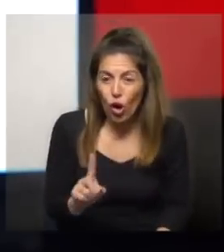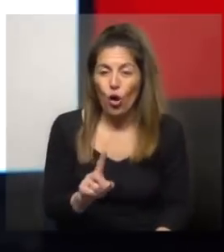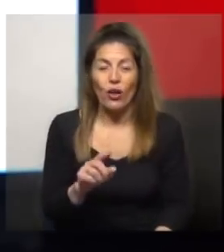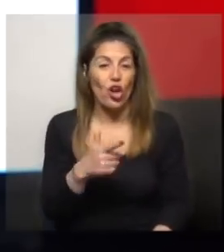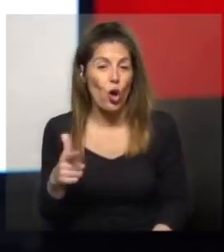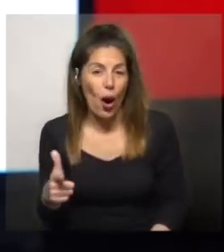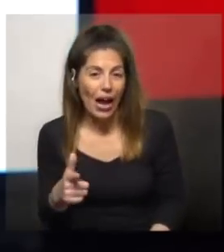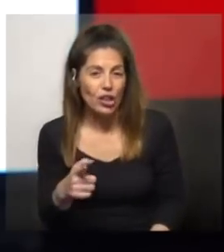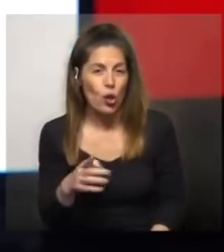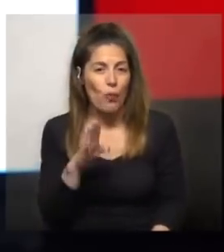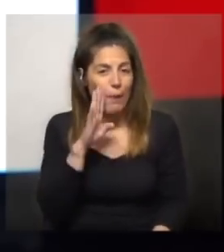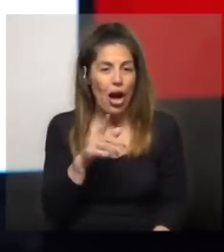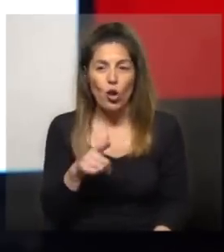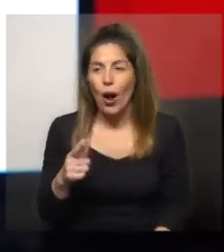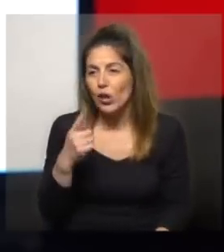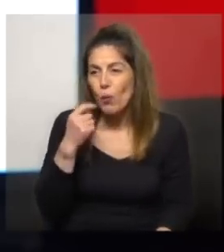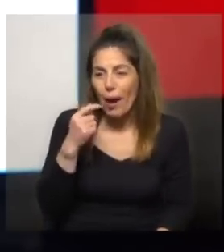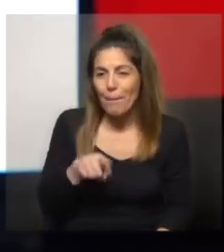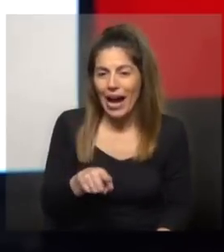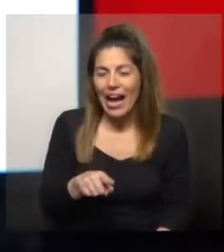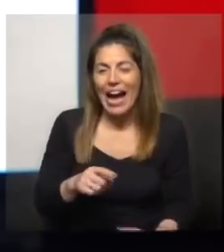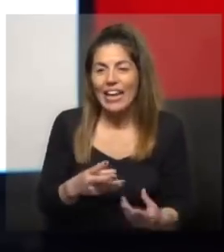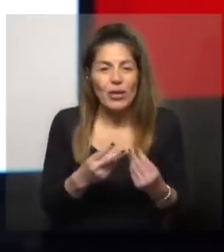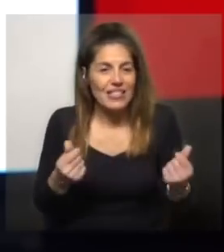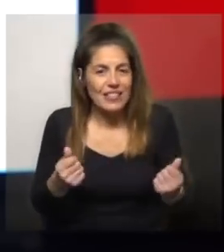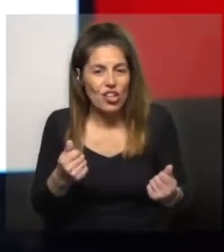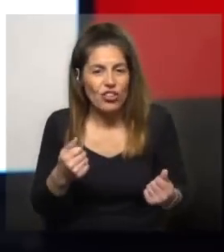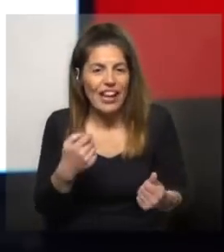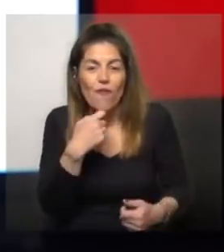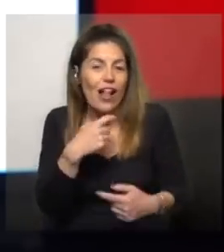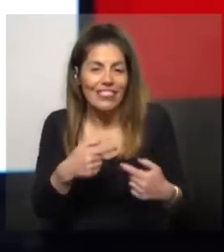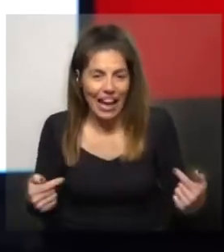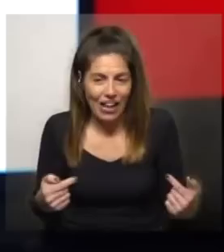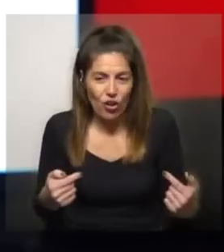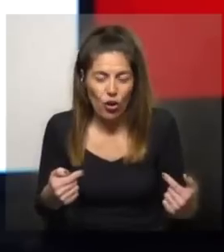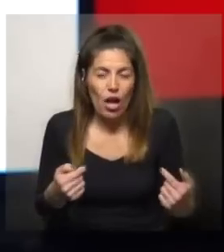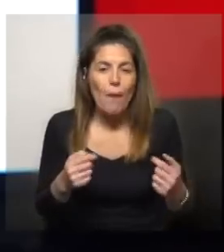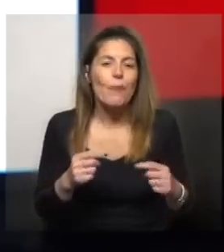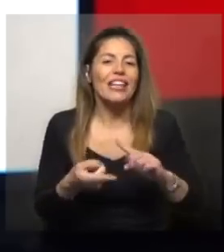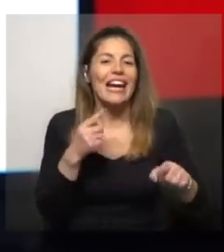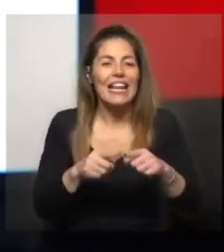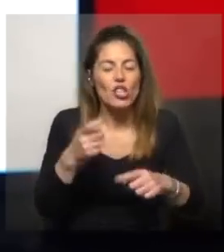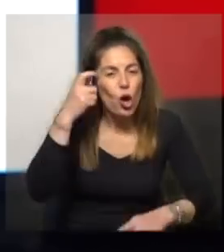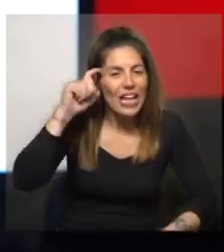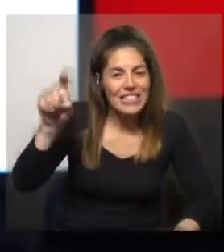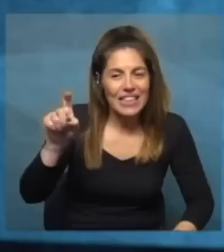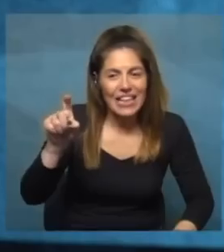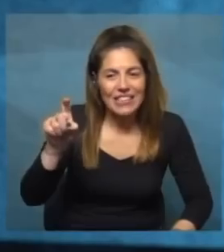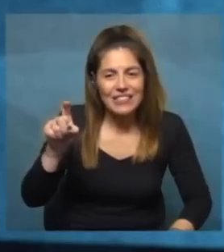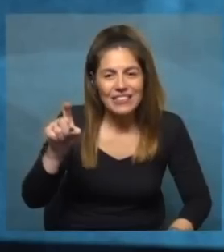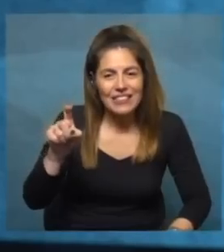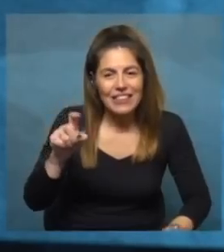no O sea hay un montón de cosas que nos imponemos en las ideas en función de lo que se supone que son esas ideas